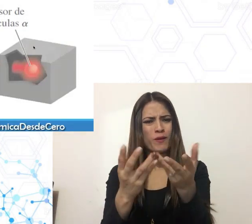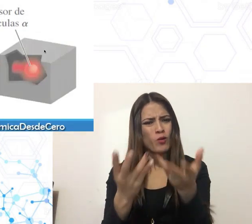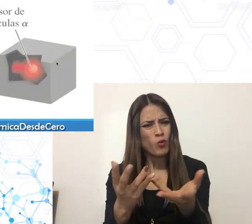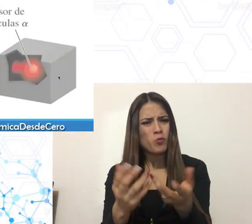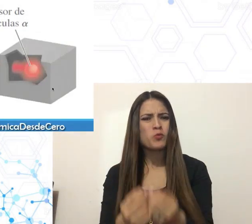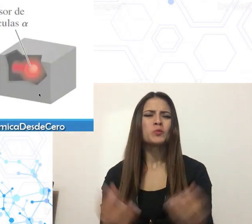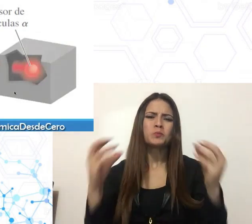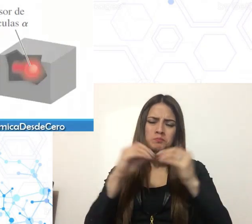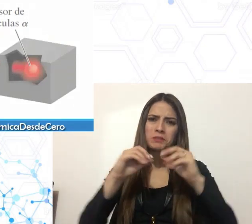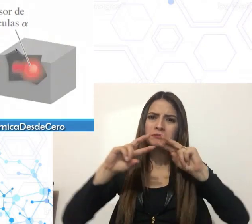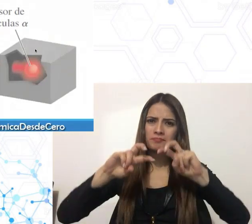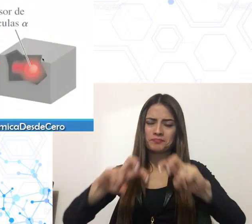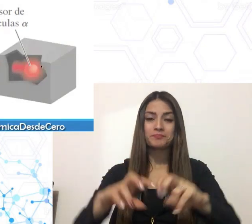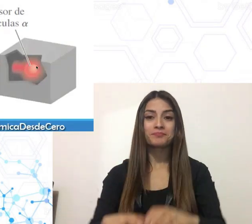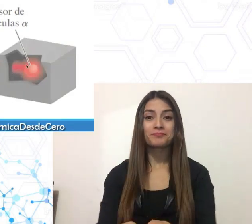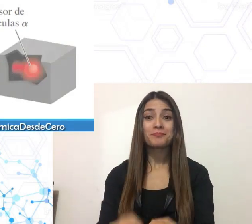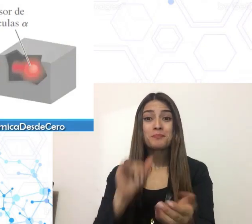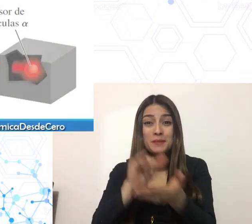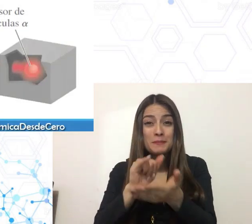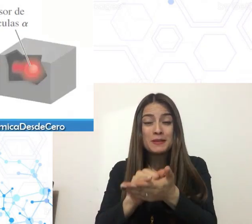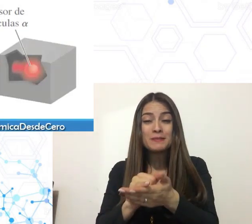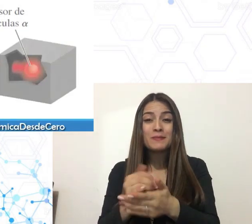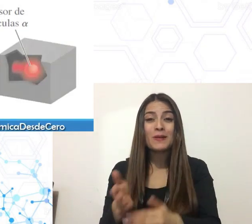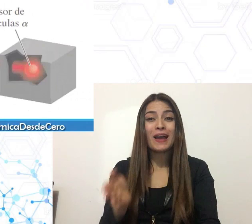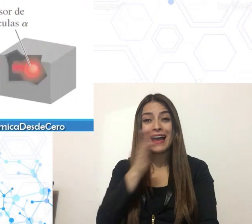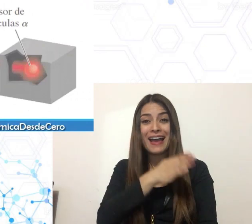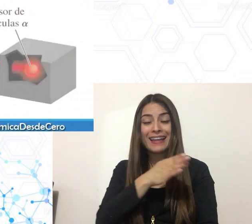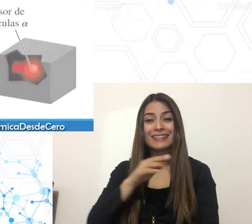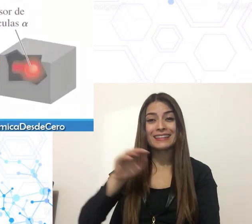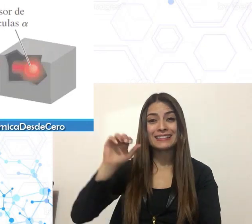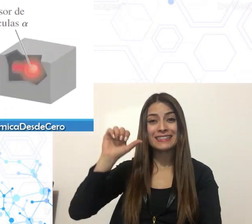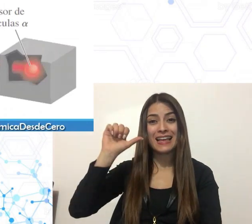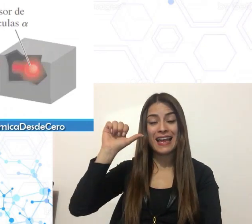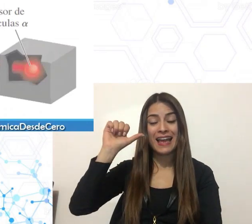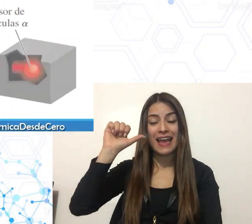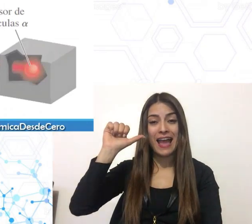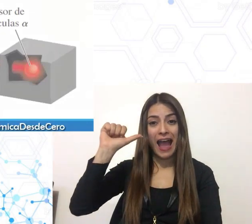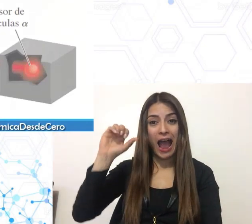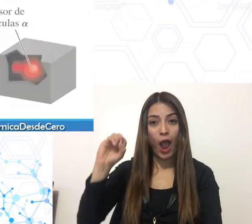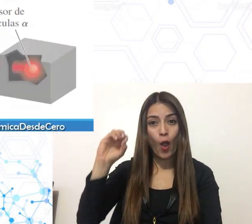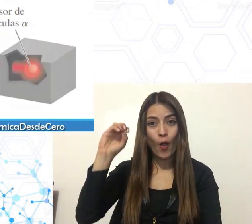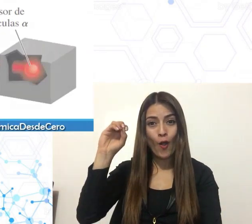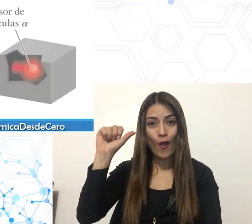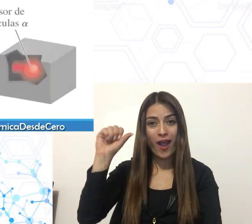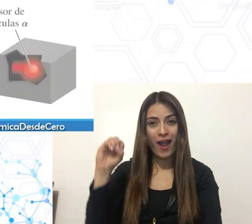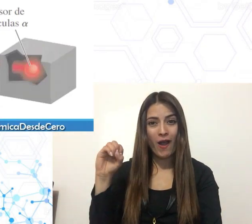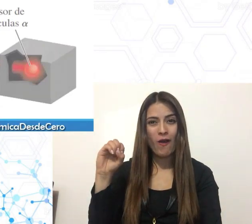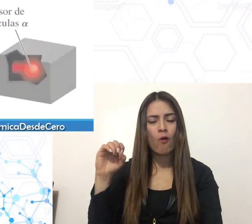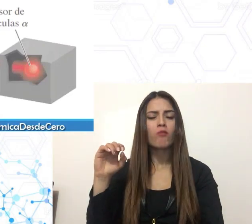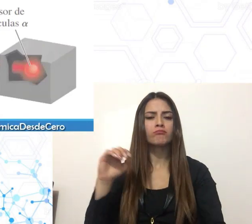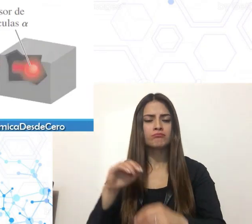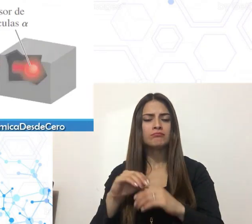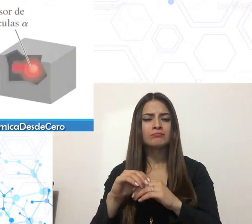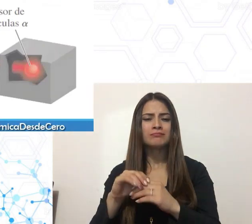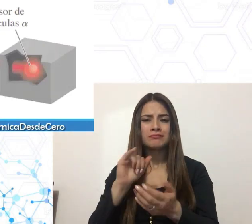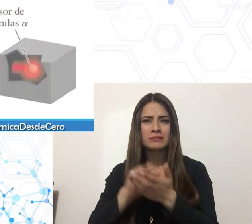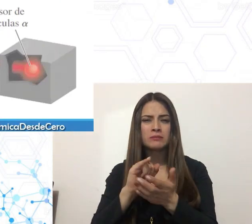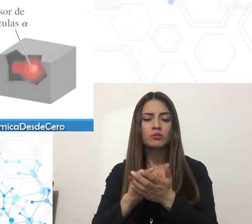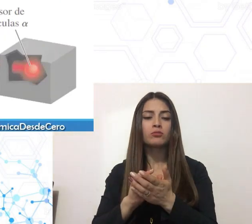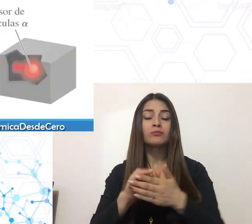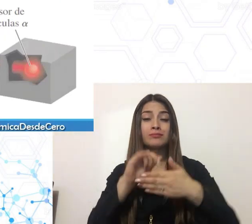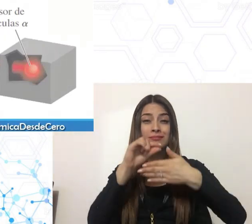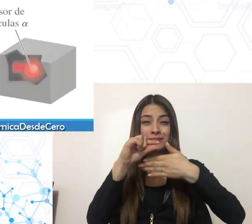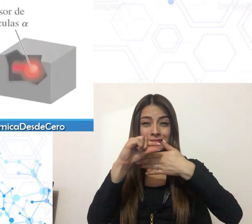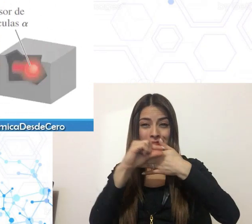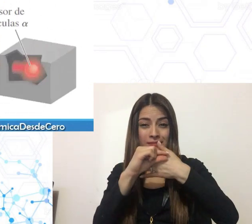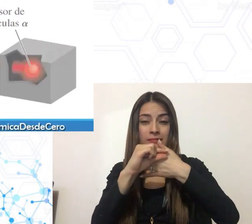positivas, recubiertas por una cámara de plomo, puso entonces una lámina de